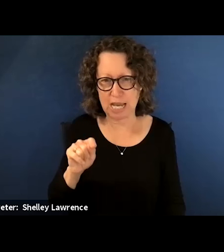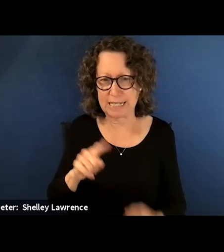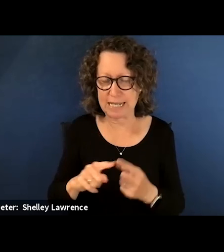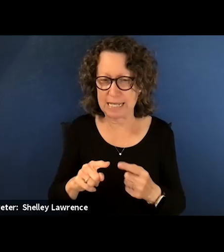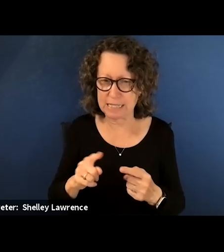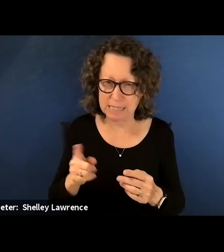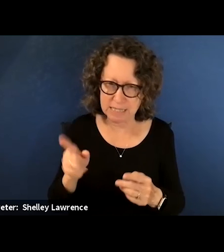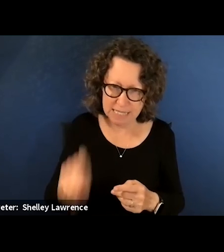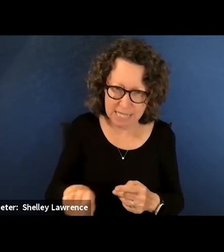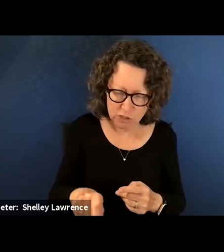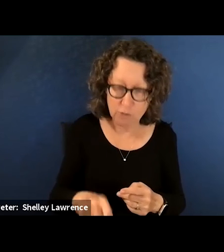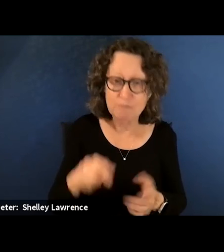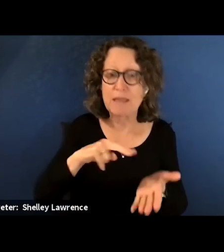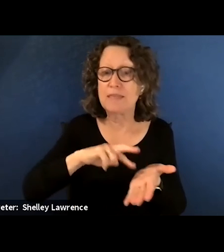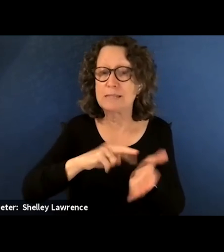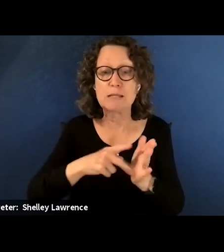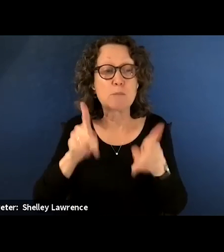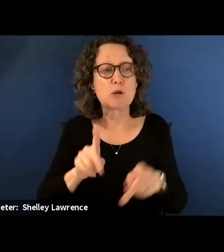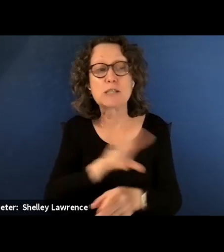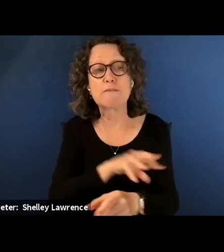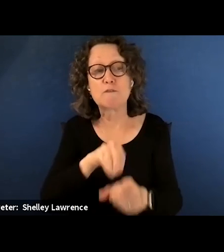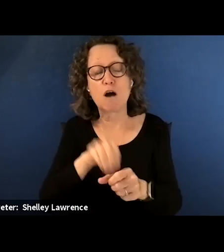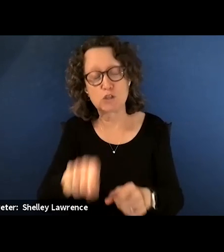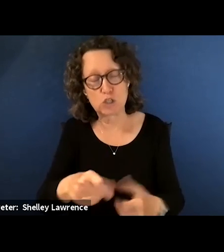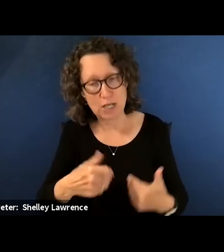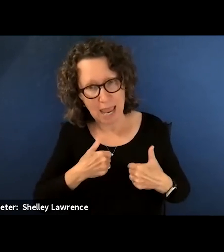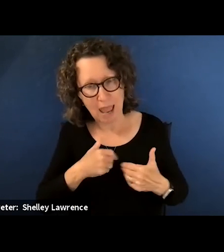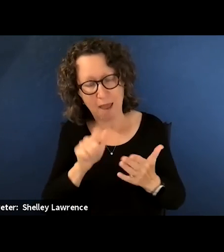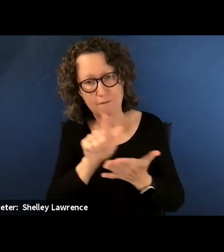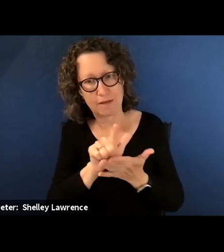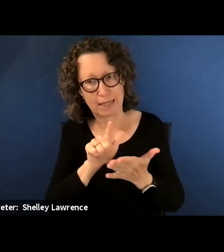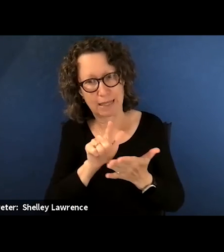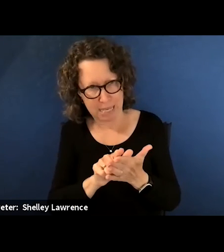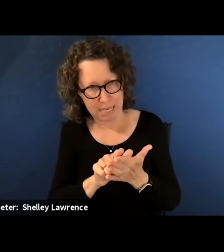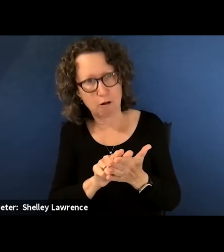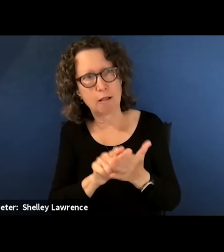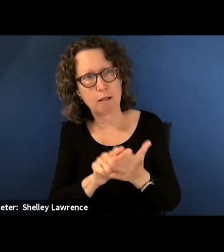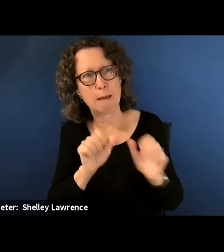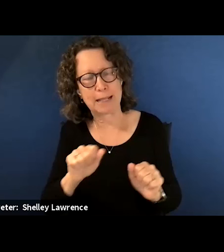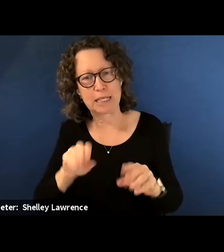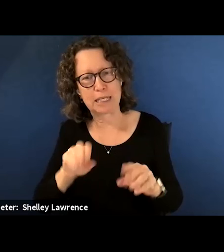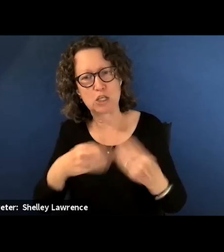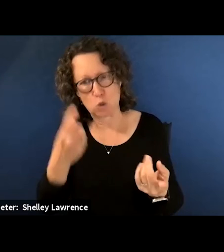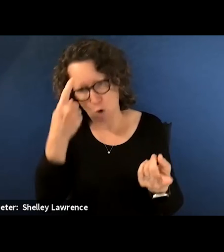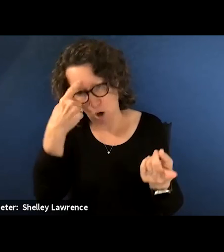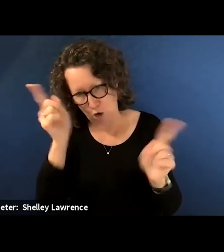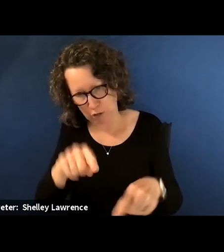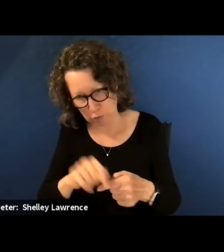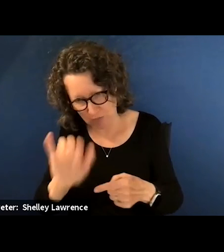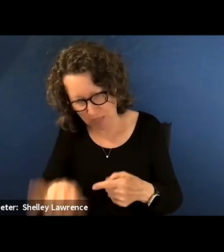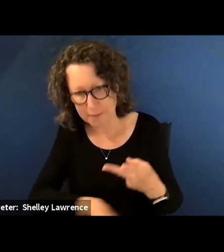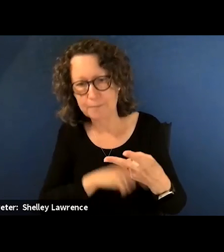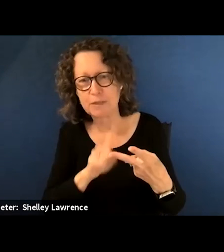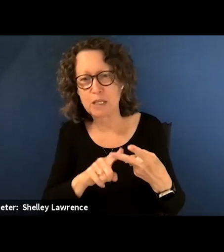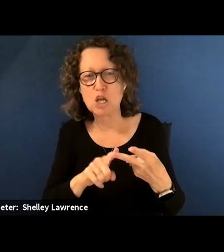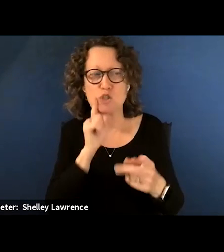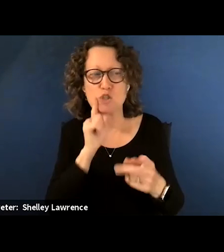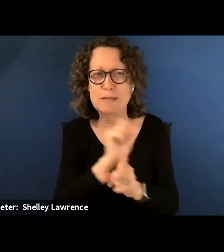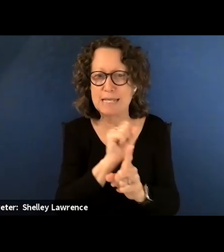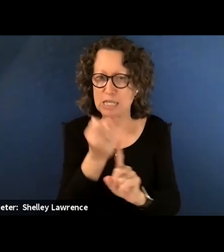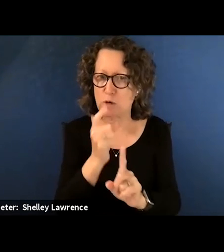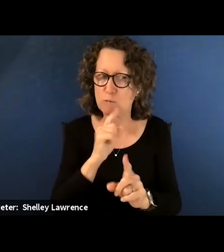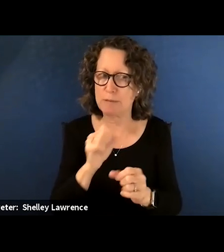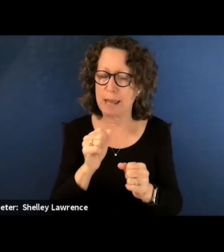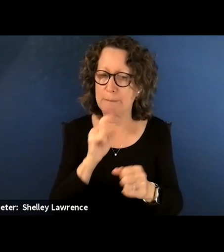es esencial. Esto significa que la persona involucrada debe tener la capacidad legal para dar consentimiento